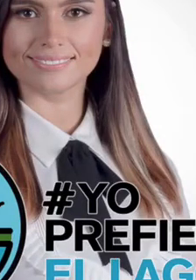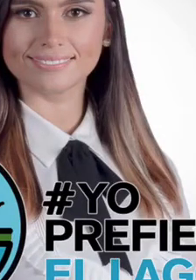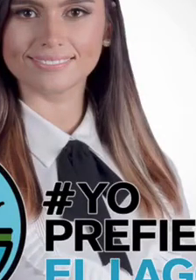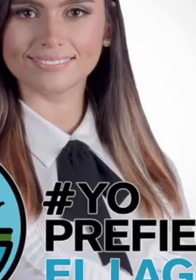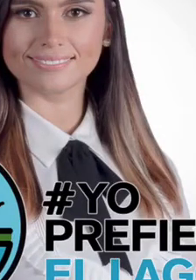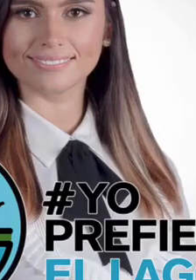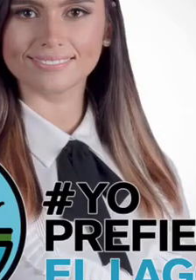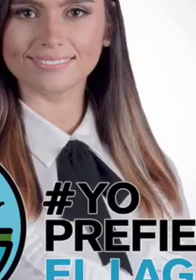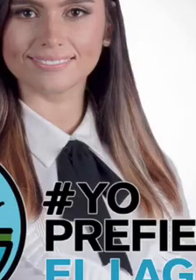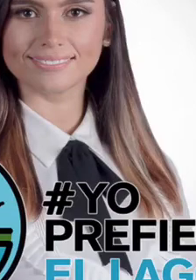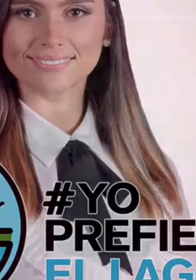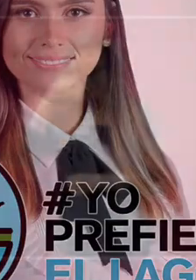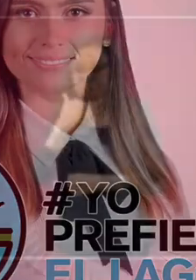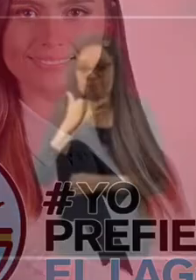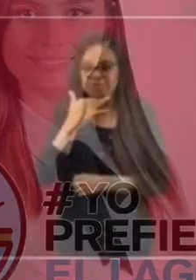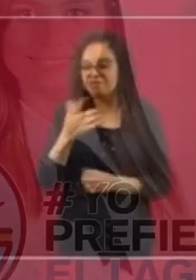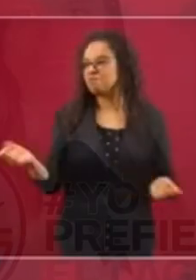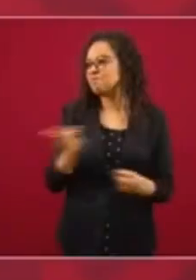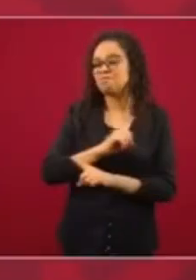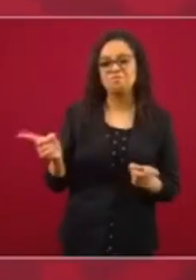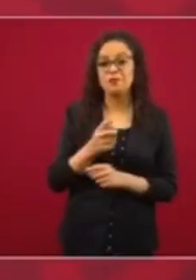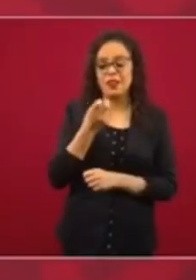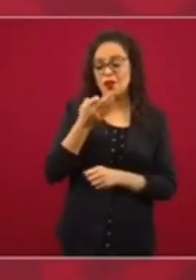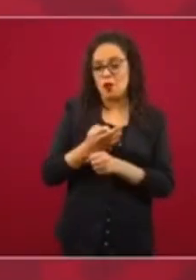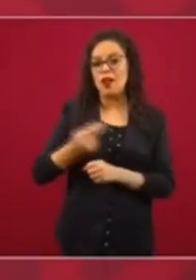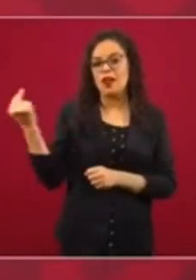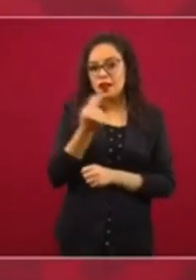Y eso es lo que se necesita en el SAT y en todo el gobierno.